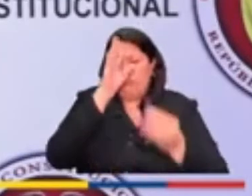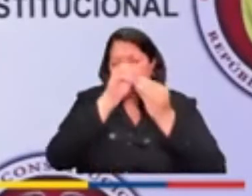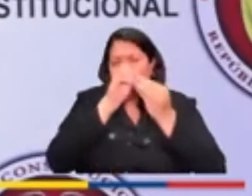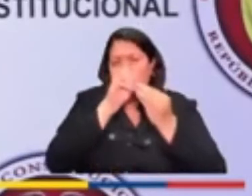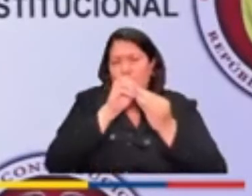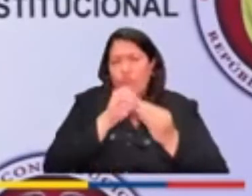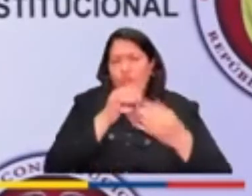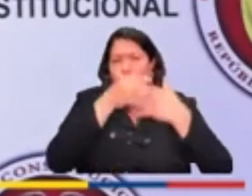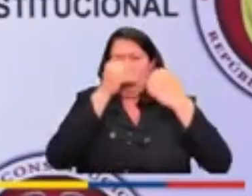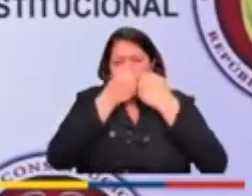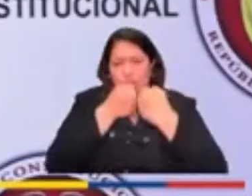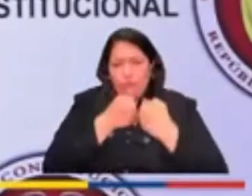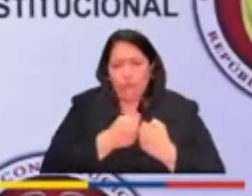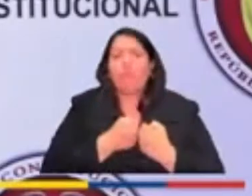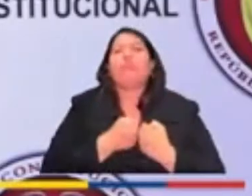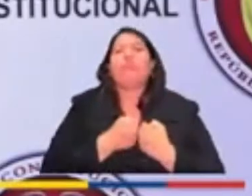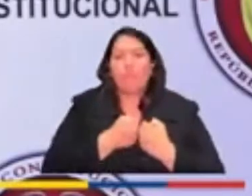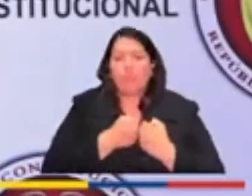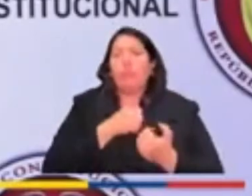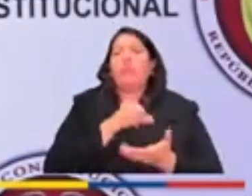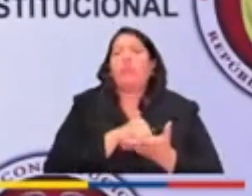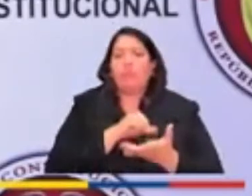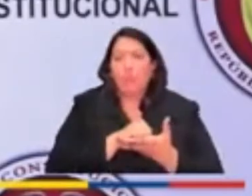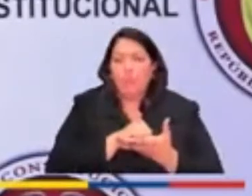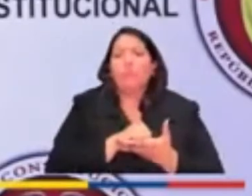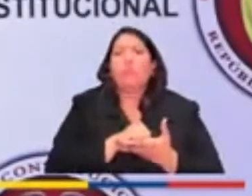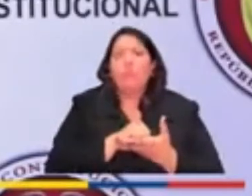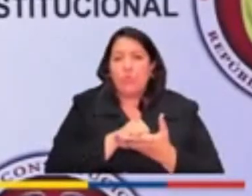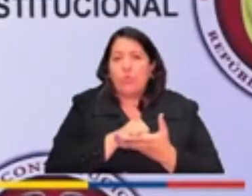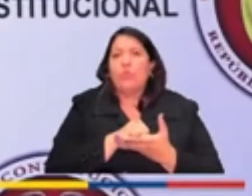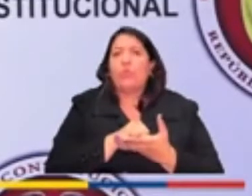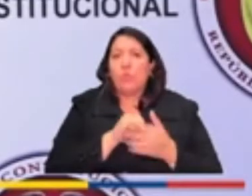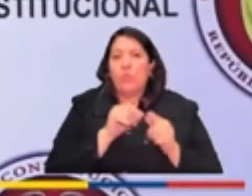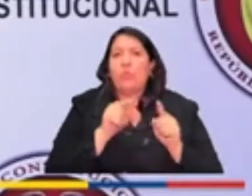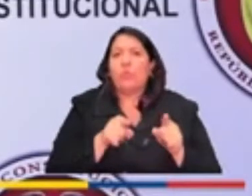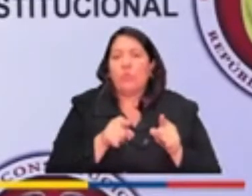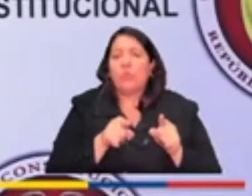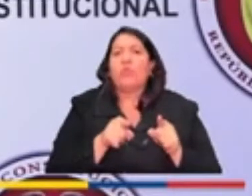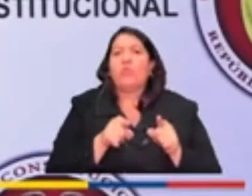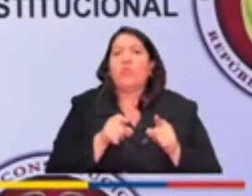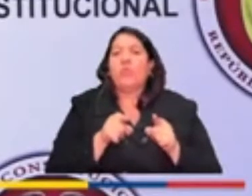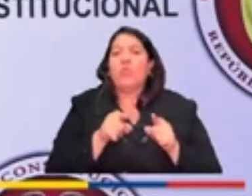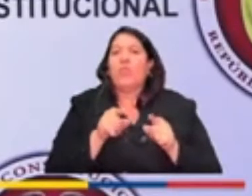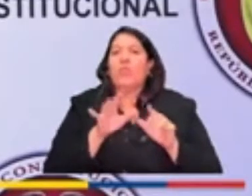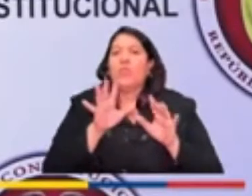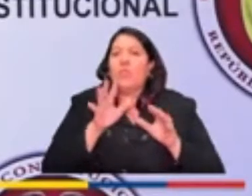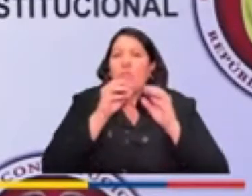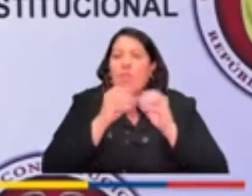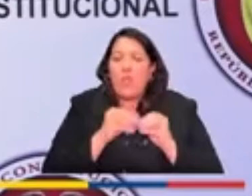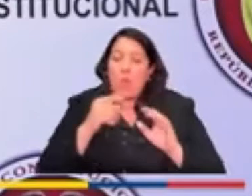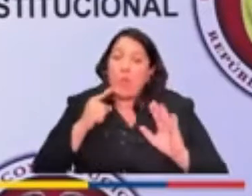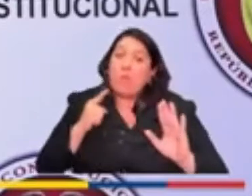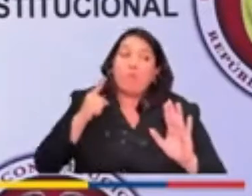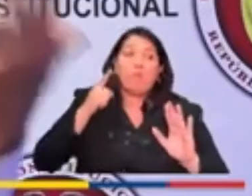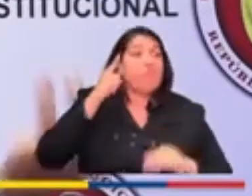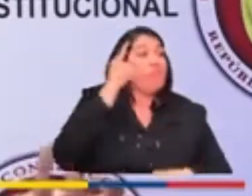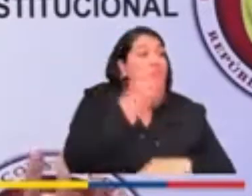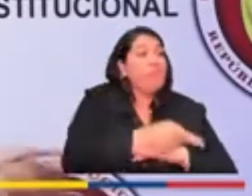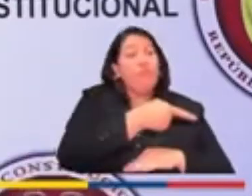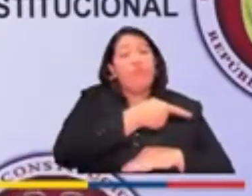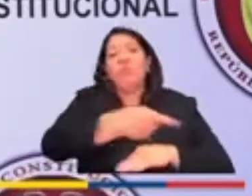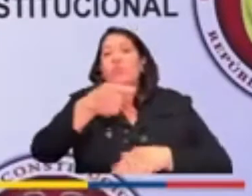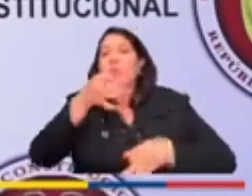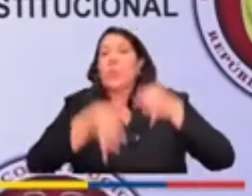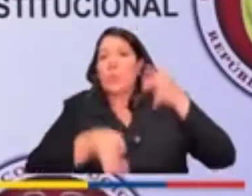de diferentes espacios. Tenemos muchas órdenes judiciales y eso está atomizado en